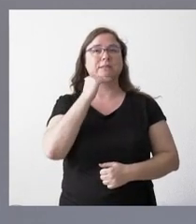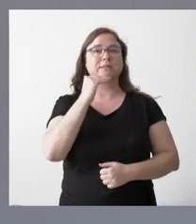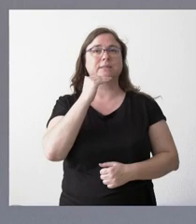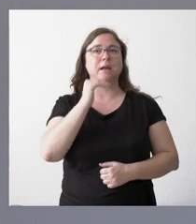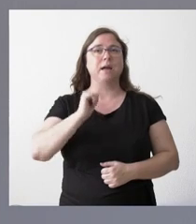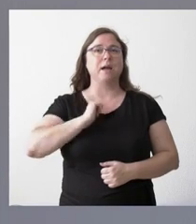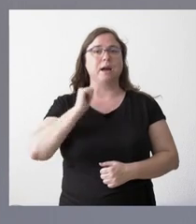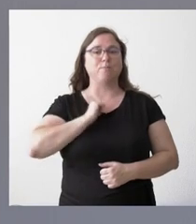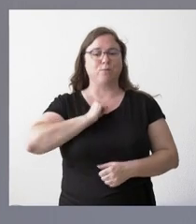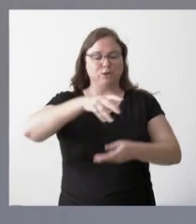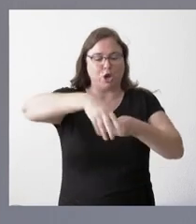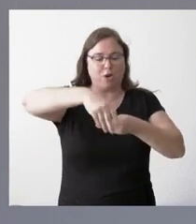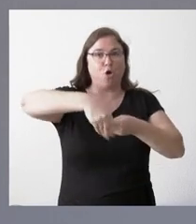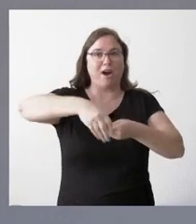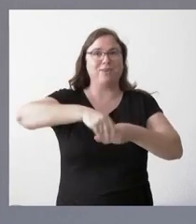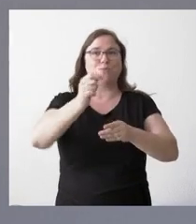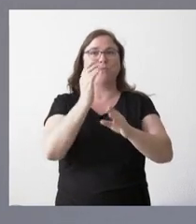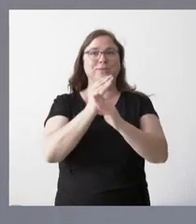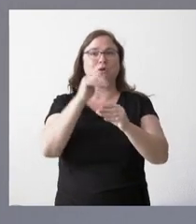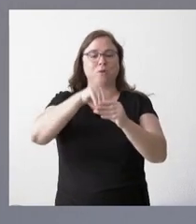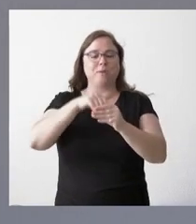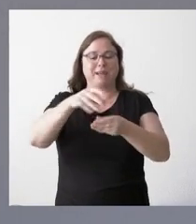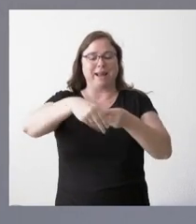aprovecho para recoger estos papeles.